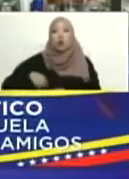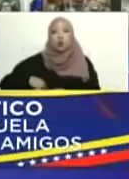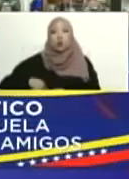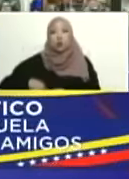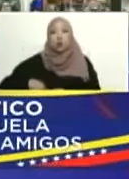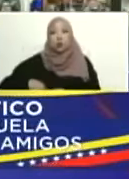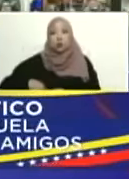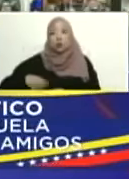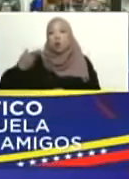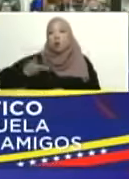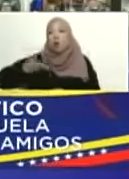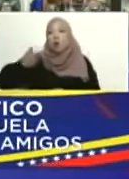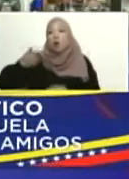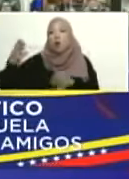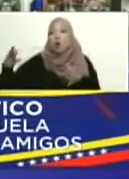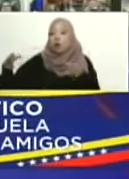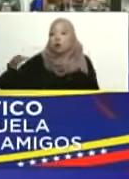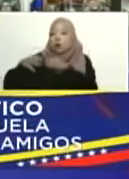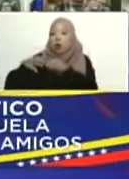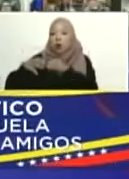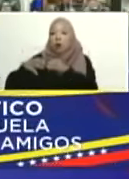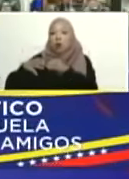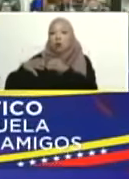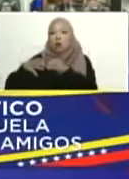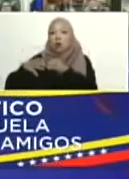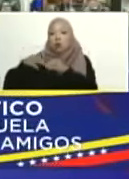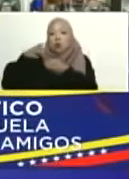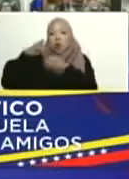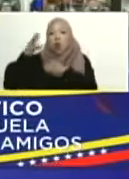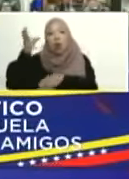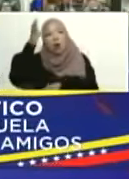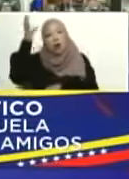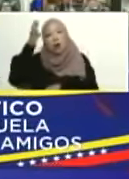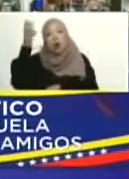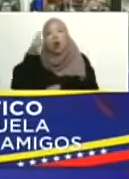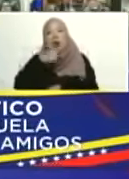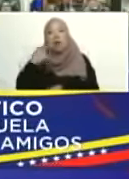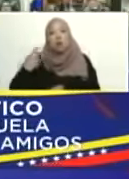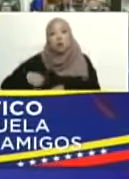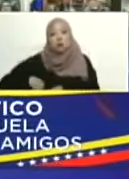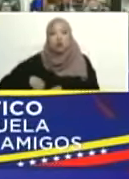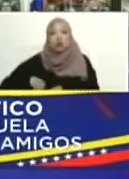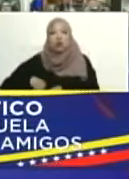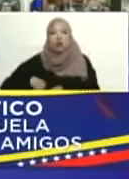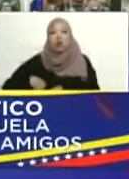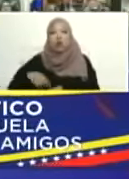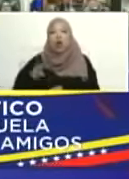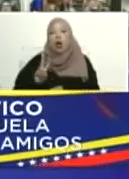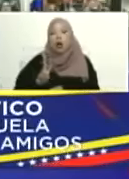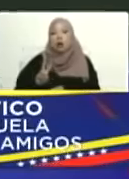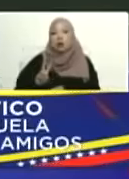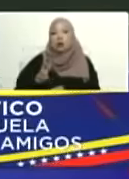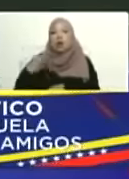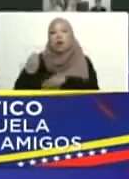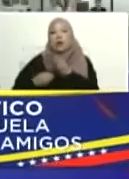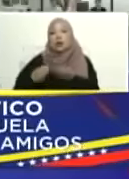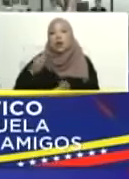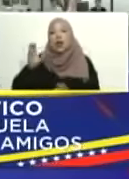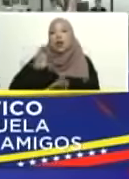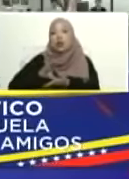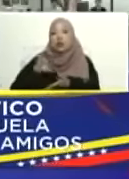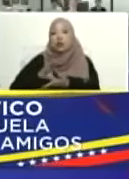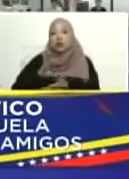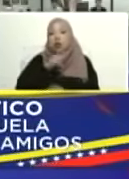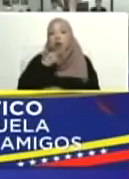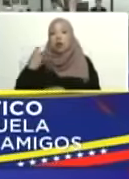un importante encuentro con el canciller Sergei Lavrov allá en Moscú en los